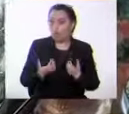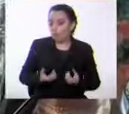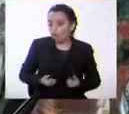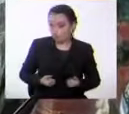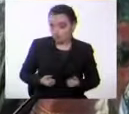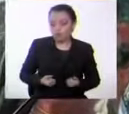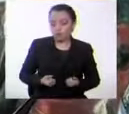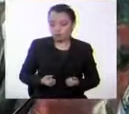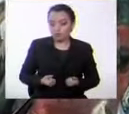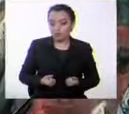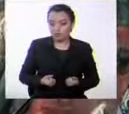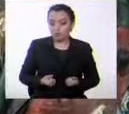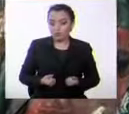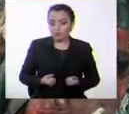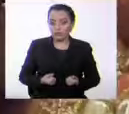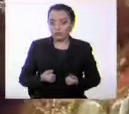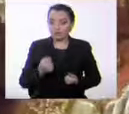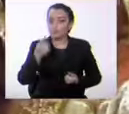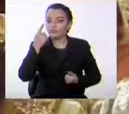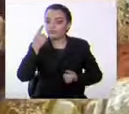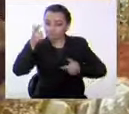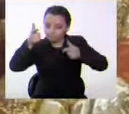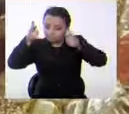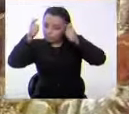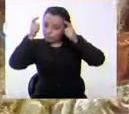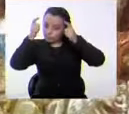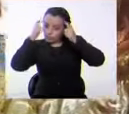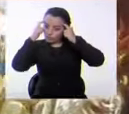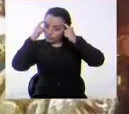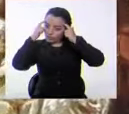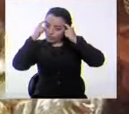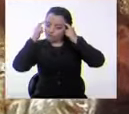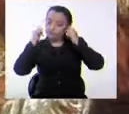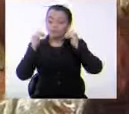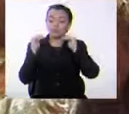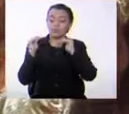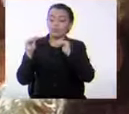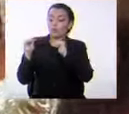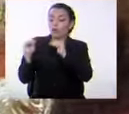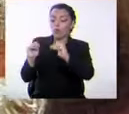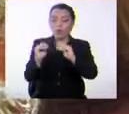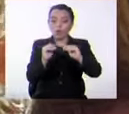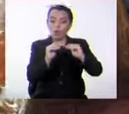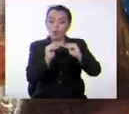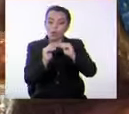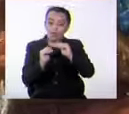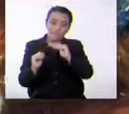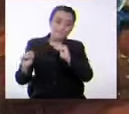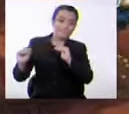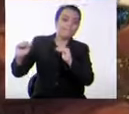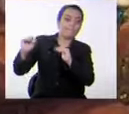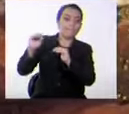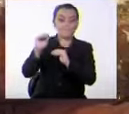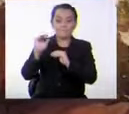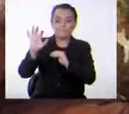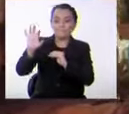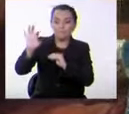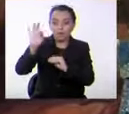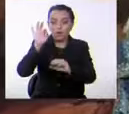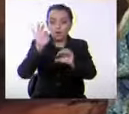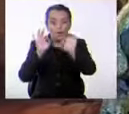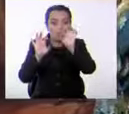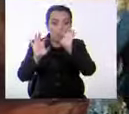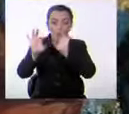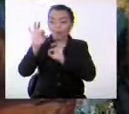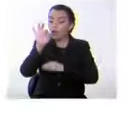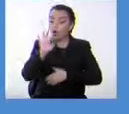uno como tal, también la aristocracia, que era el gobierno de los mejores, de un grupo de selectos entendidos en ese